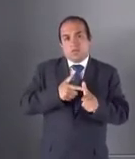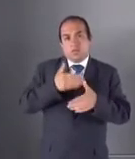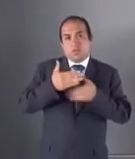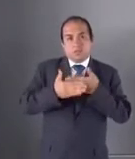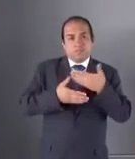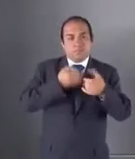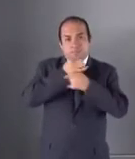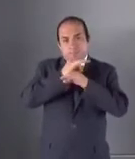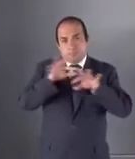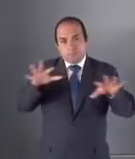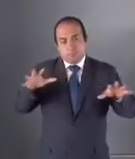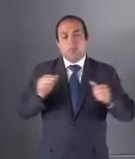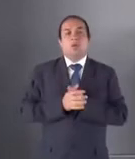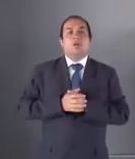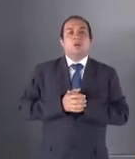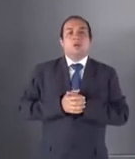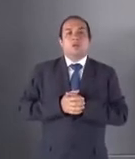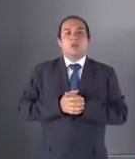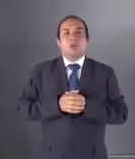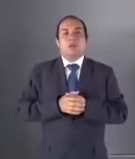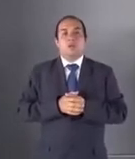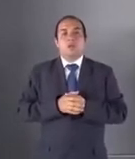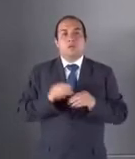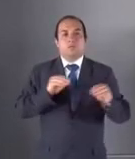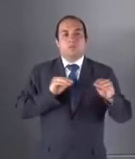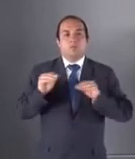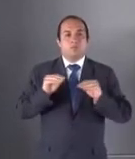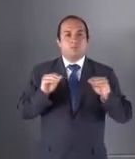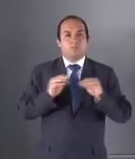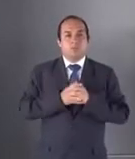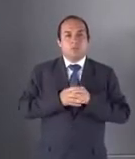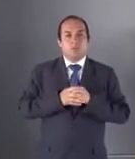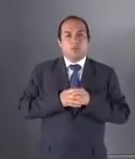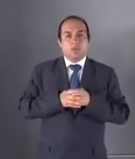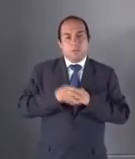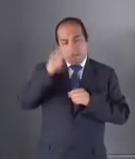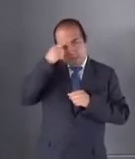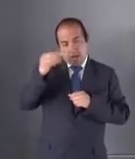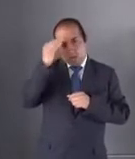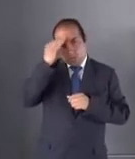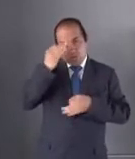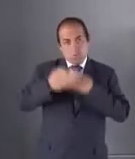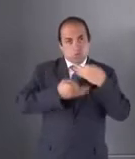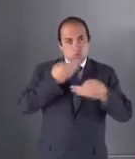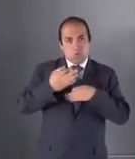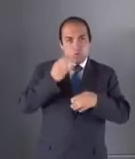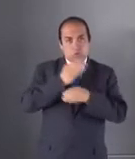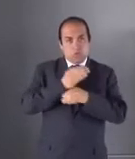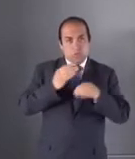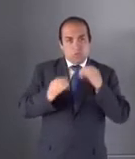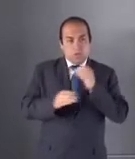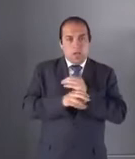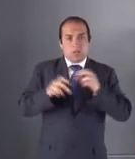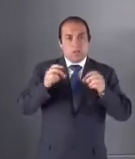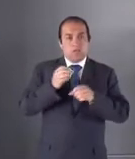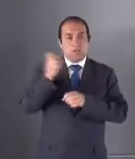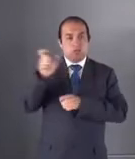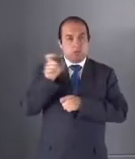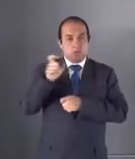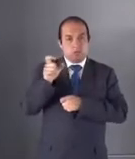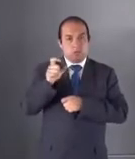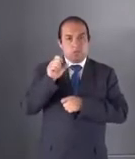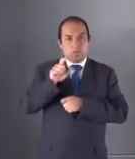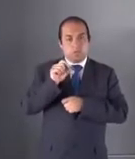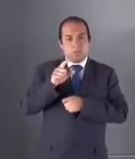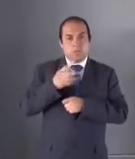difundiendo. Y más bien pues los invitamos a que conozcan todo lo que se está haciendo en Xochimilco. La recuperación de los canales de